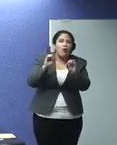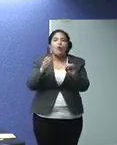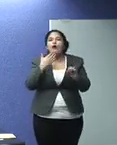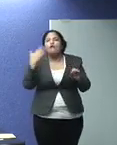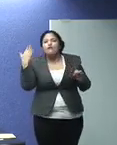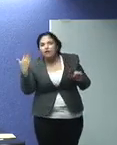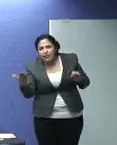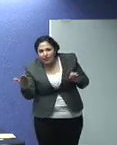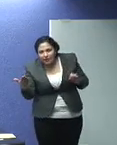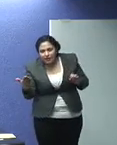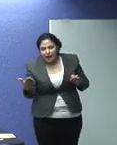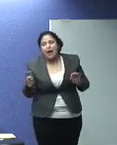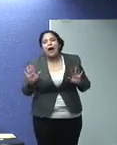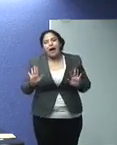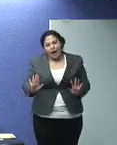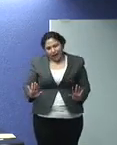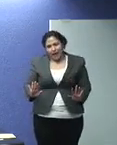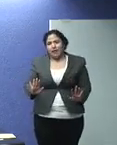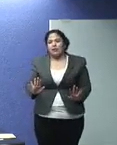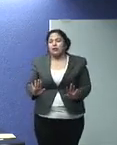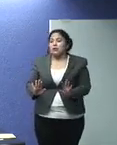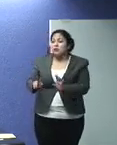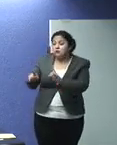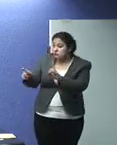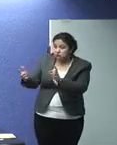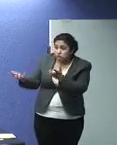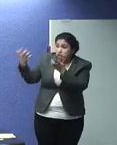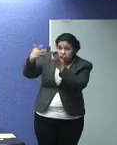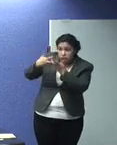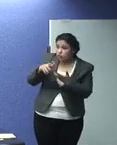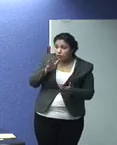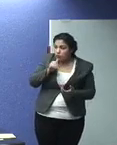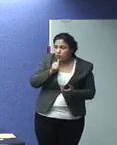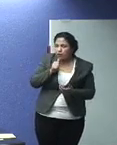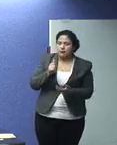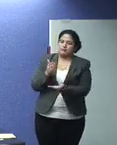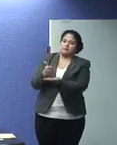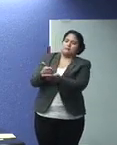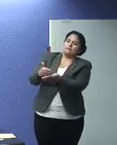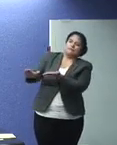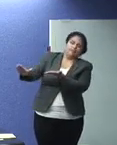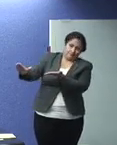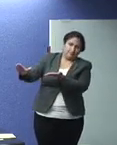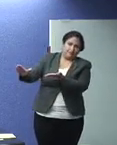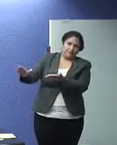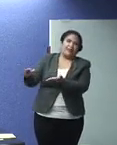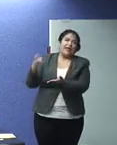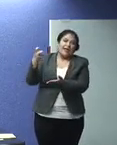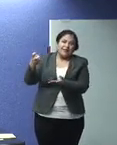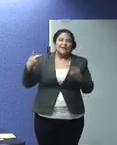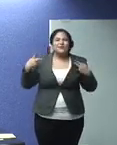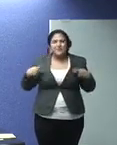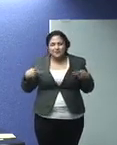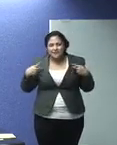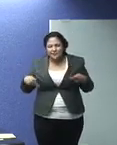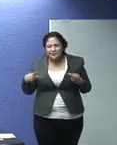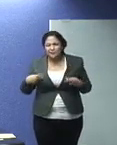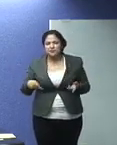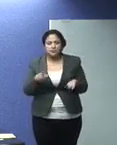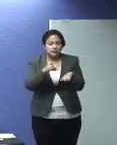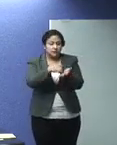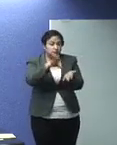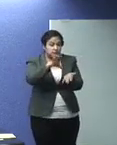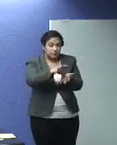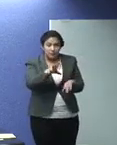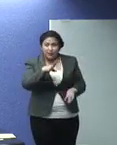correcta de funcionar es excluido o eliminado, por lo tanto se hace evidente la desventaja social de las personas con discapacidades